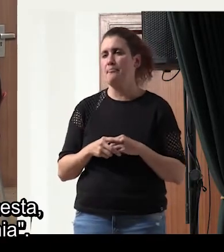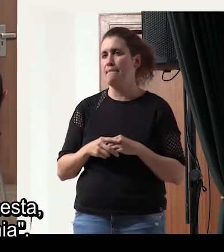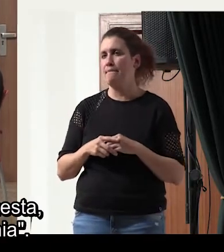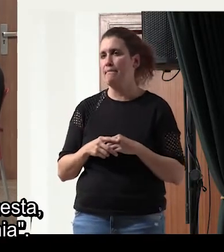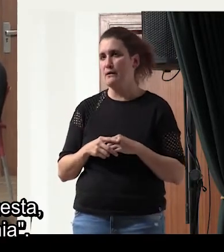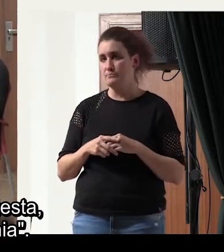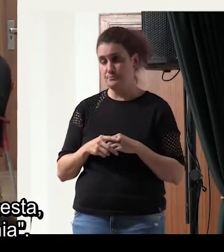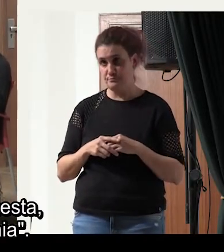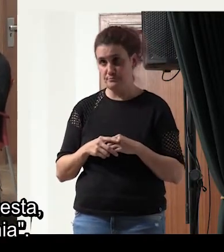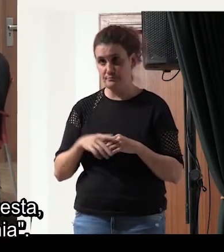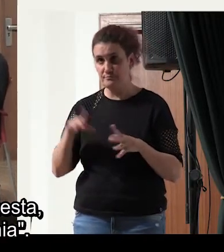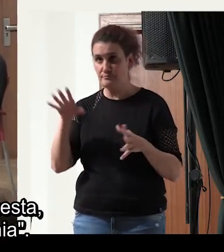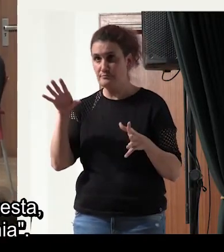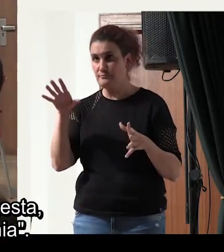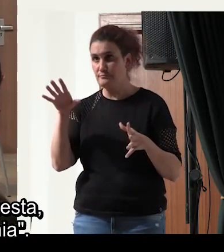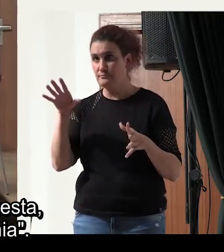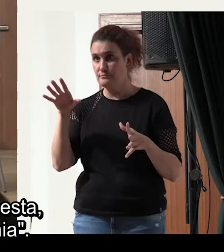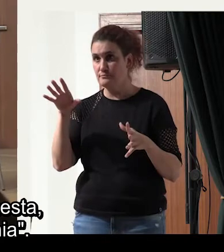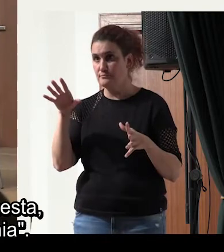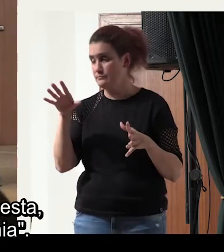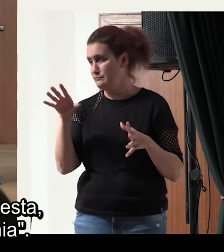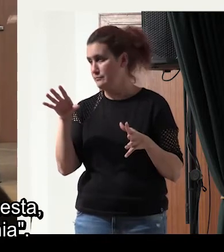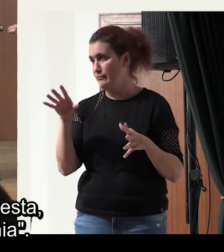hemos lanzado esta propuesta,